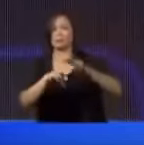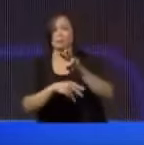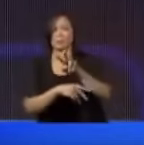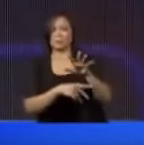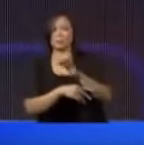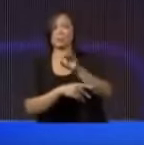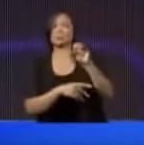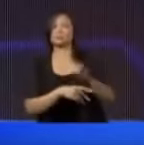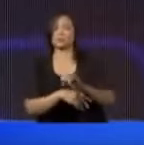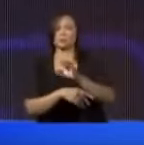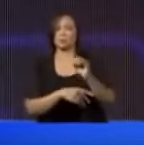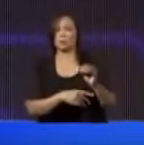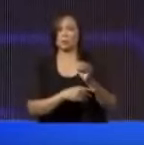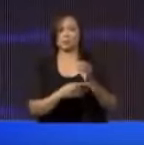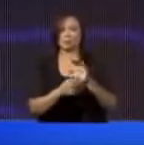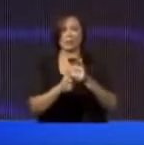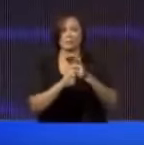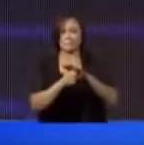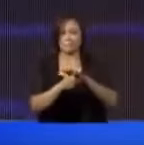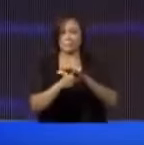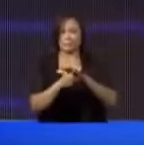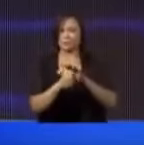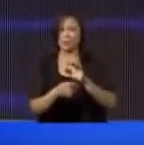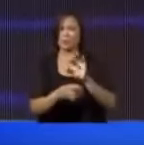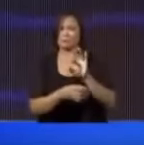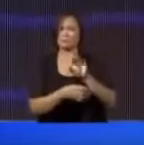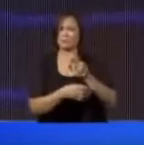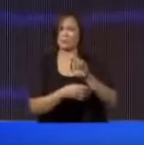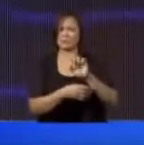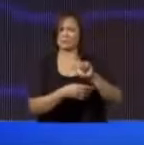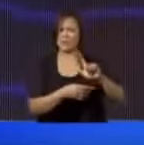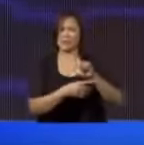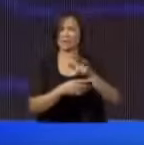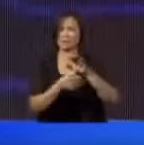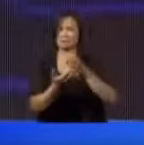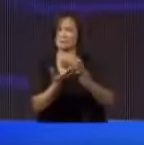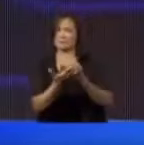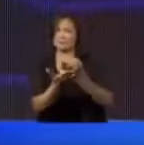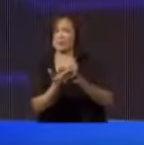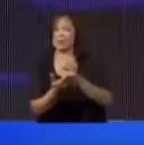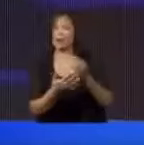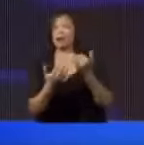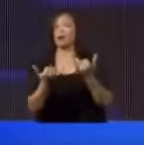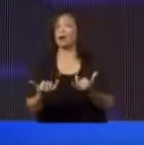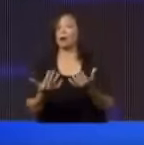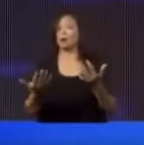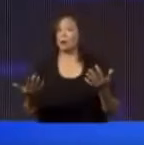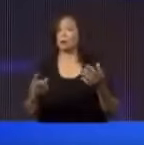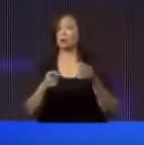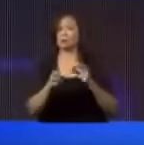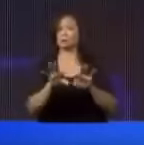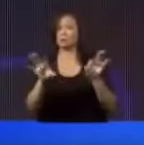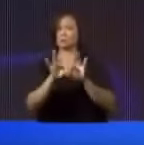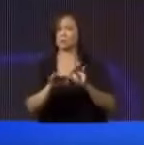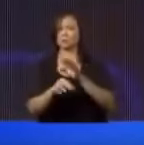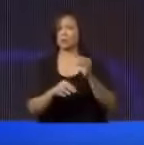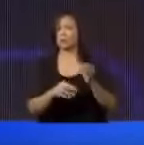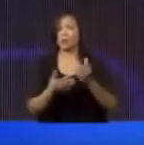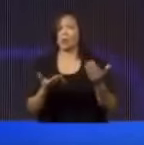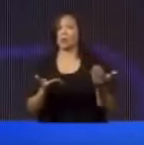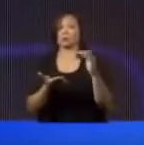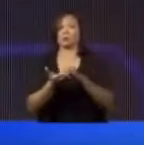un 25% de presión fiscal. Eso no va a ser posible. Ahora resulta importante el